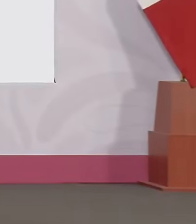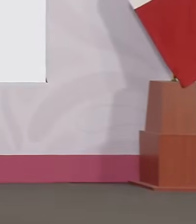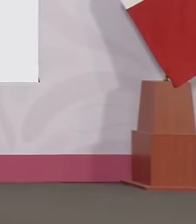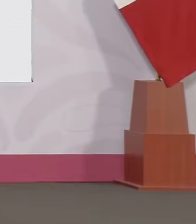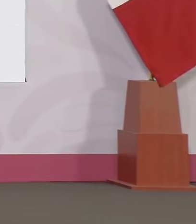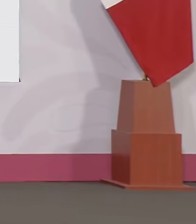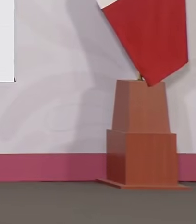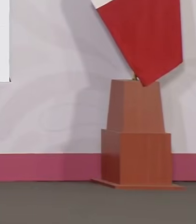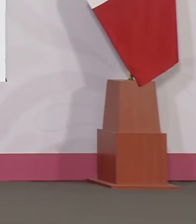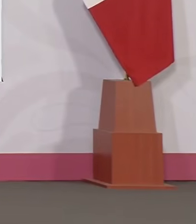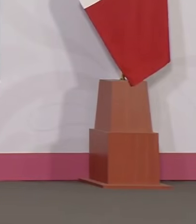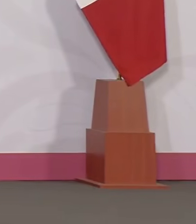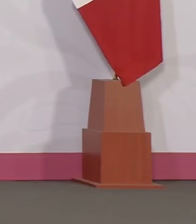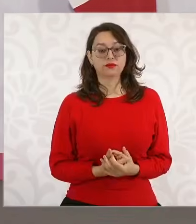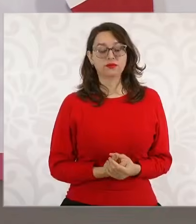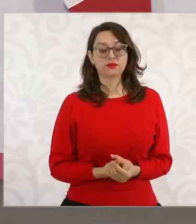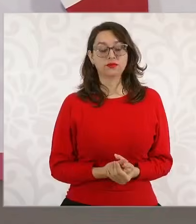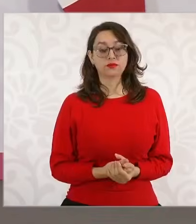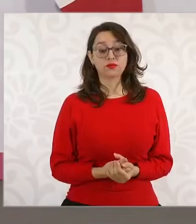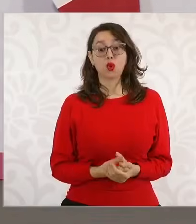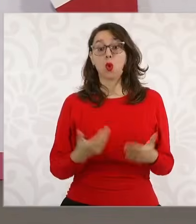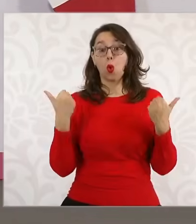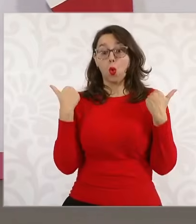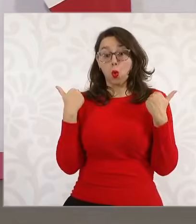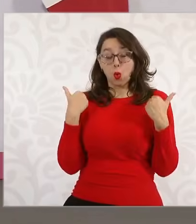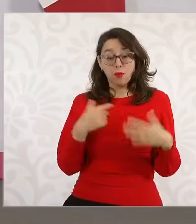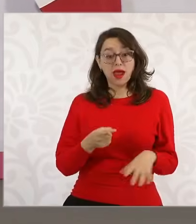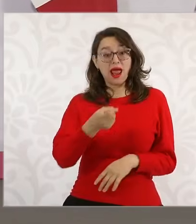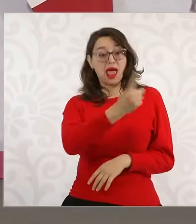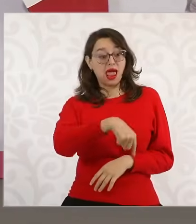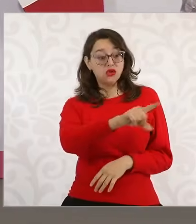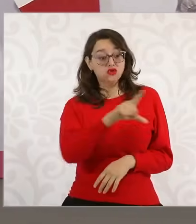y hubieran seguido gobernando los mismos, lo único que hubiera ocurrido